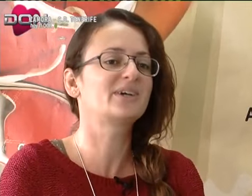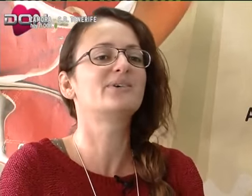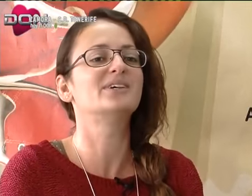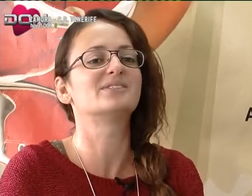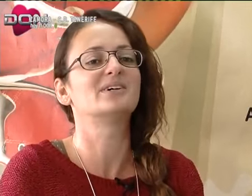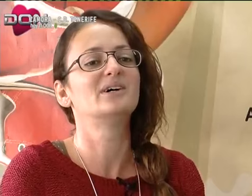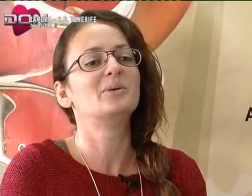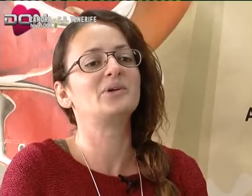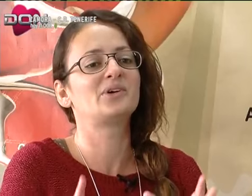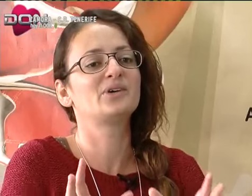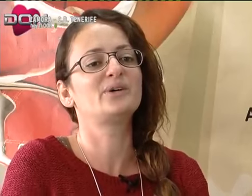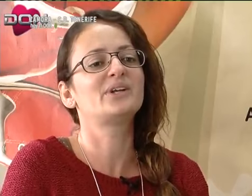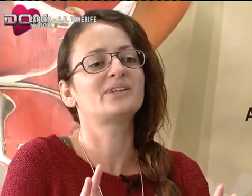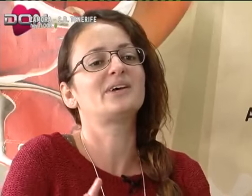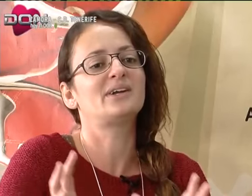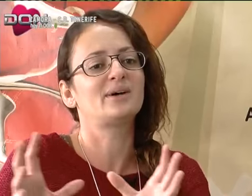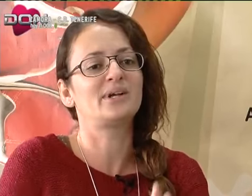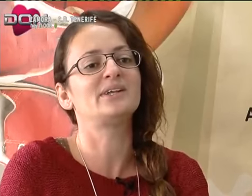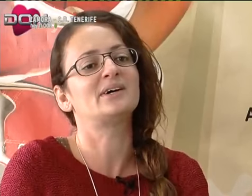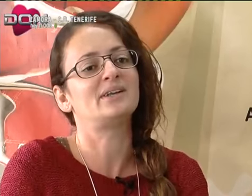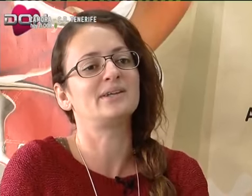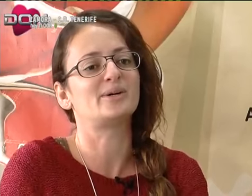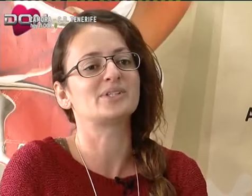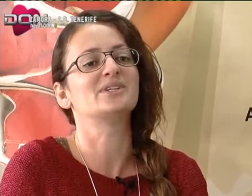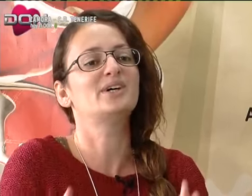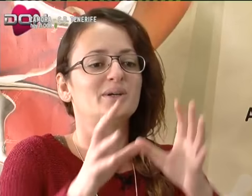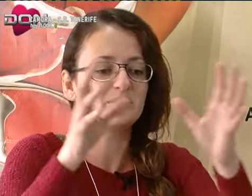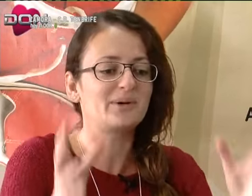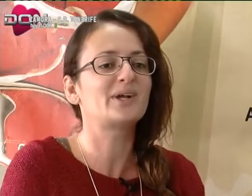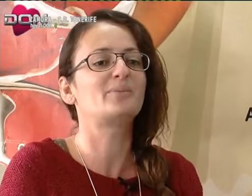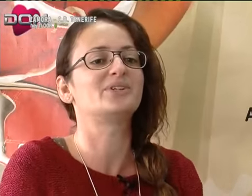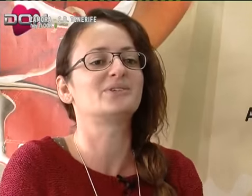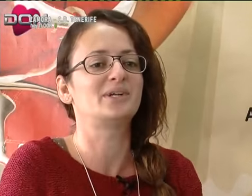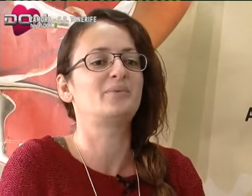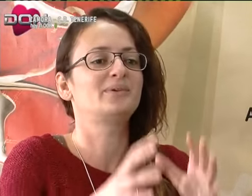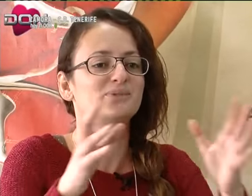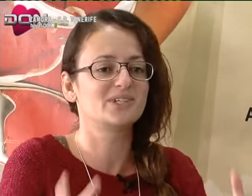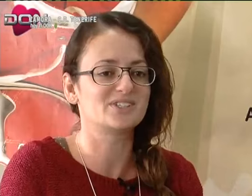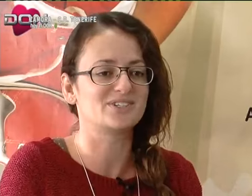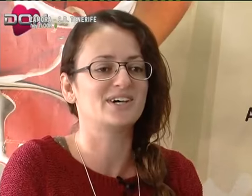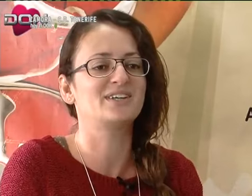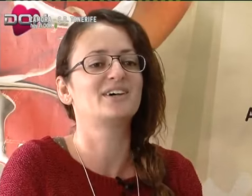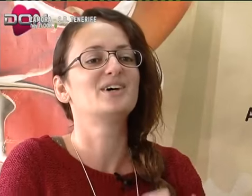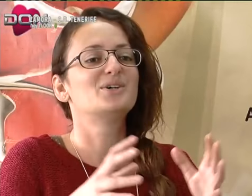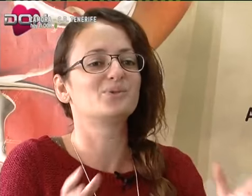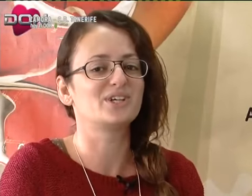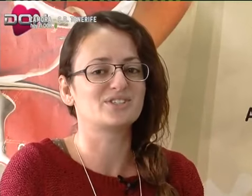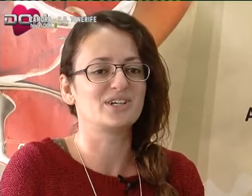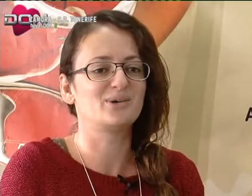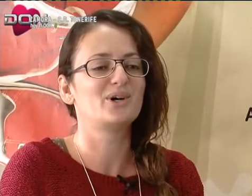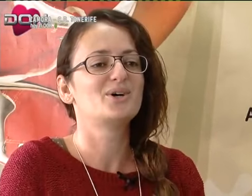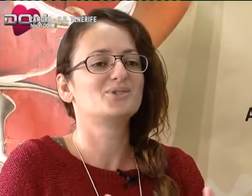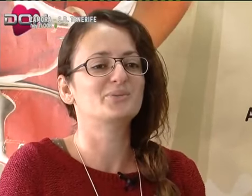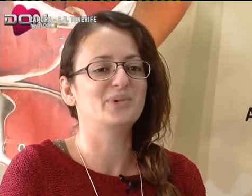su papel que lo dice. Pero yo creo que es hora de dejar de hablar ya de la discapacidad y vamos a ver a la persona, vamos a ver sus necesidades, sus